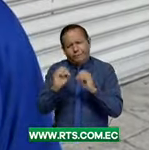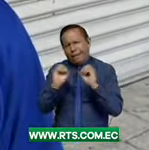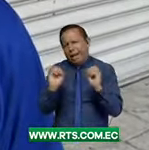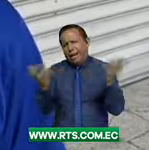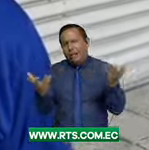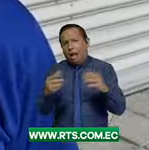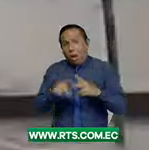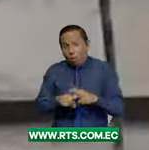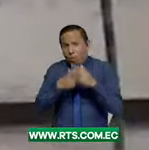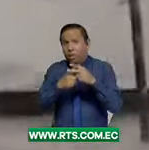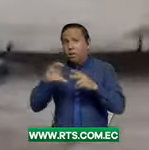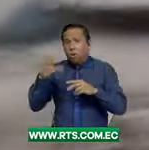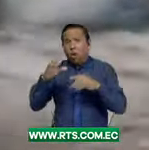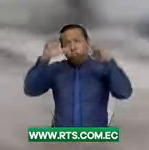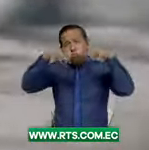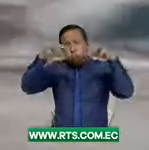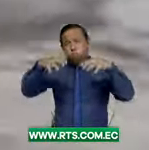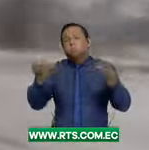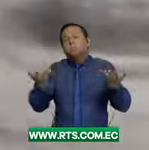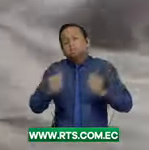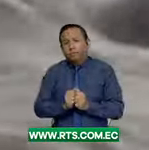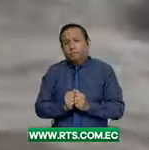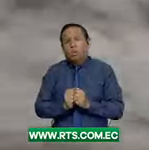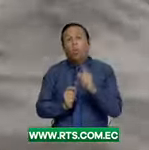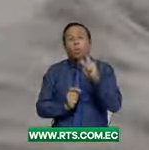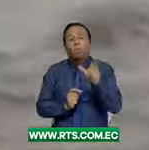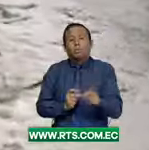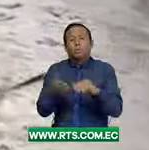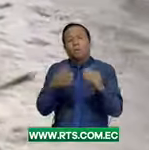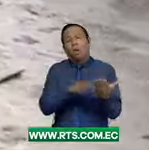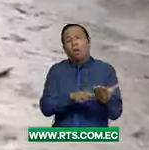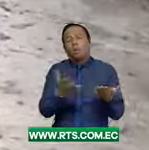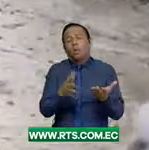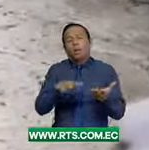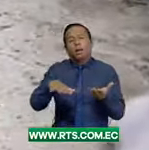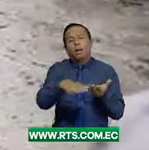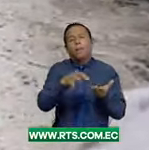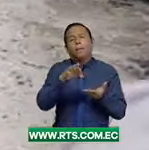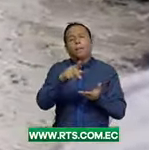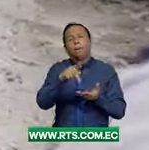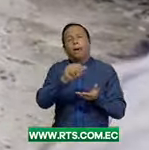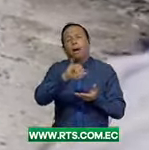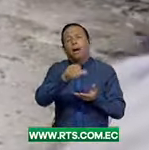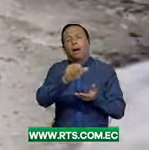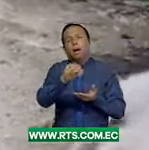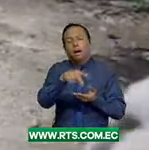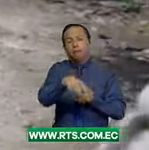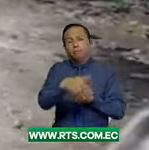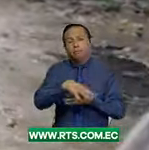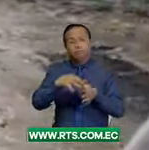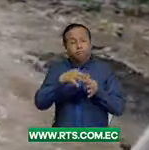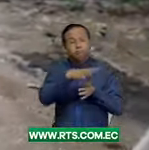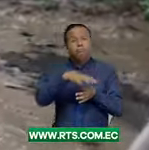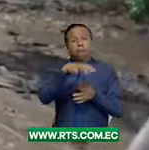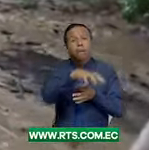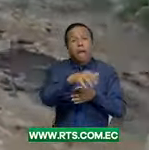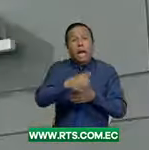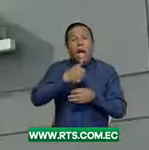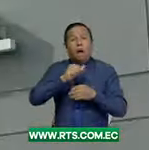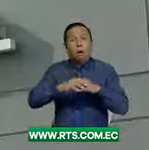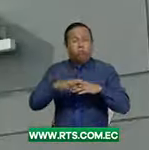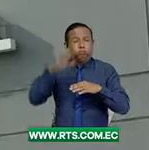del niño. En Paján hubo la primera víctima que deja el temporal. En el sector Lascano, en el recinto Bocana, se registró un deslizamiento de tierra.